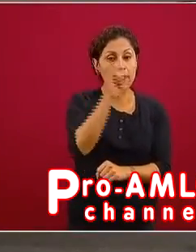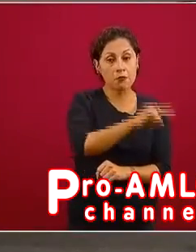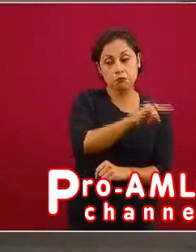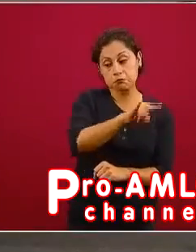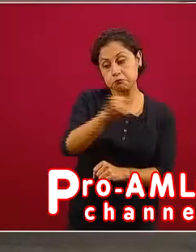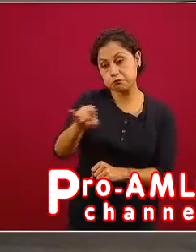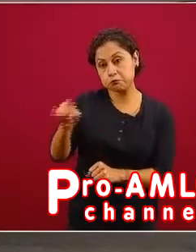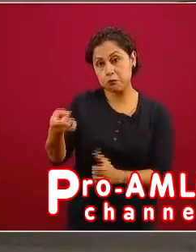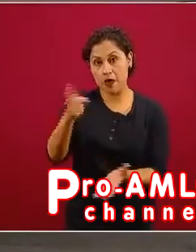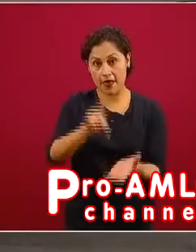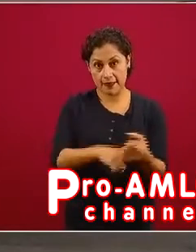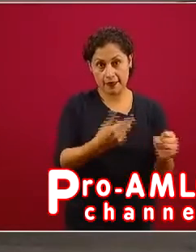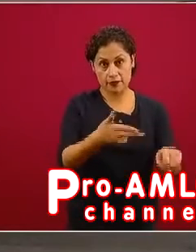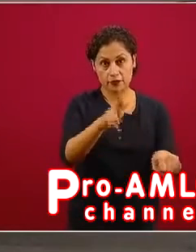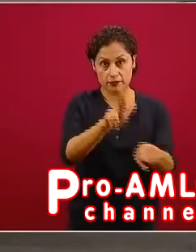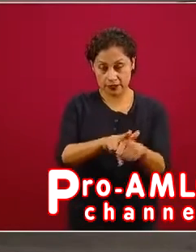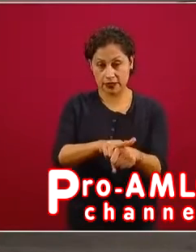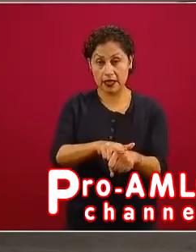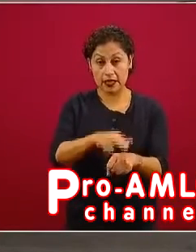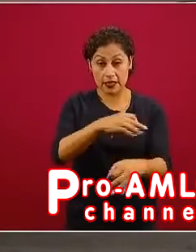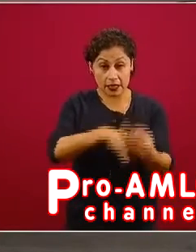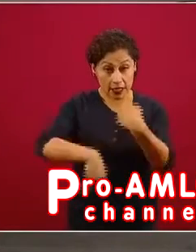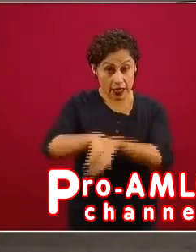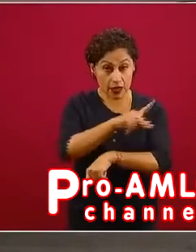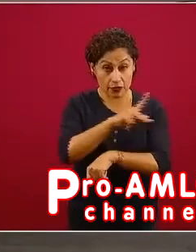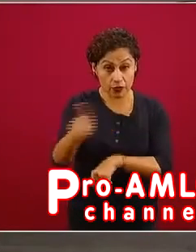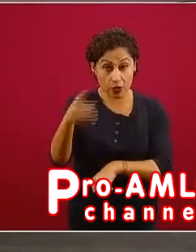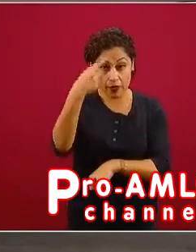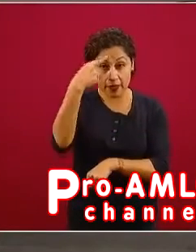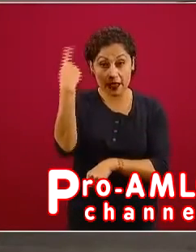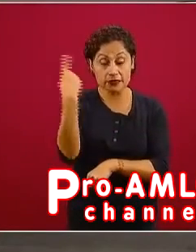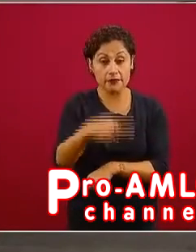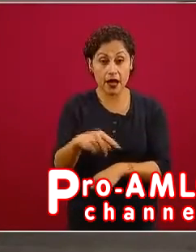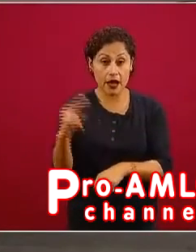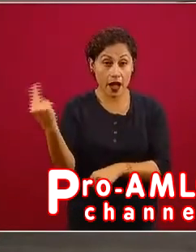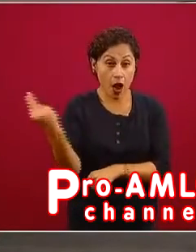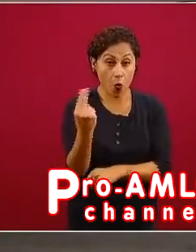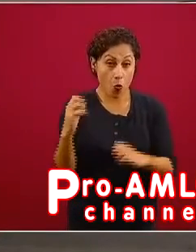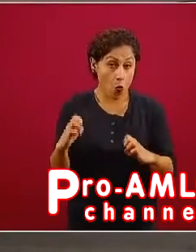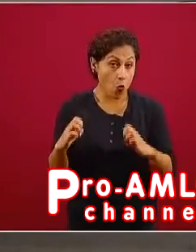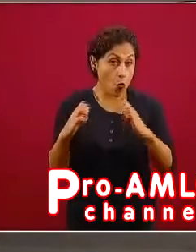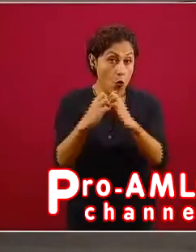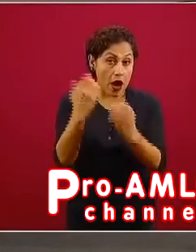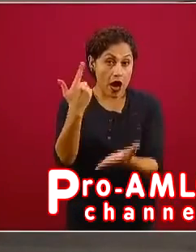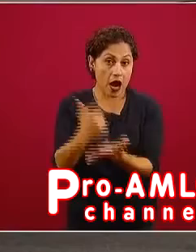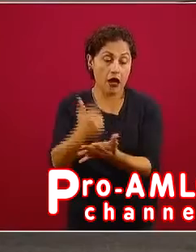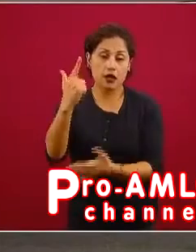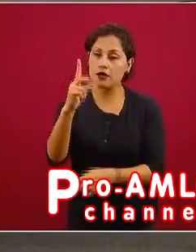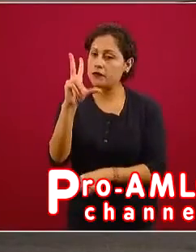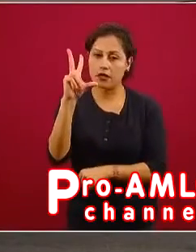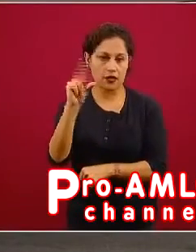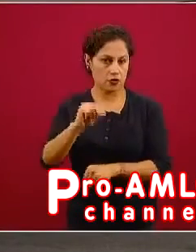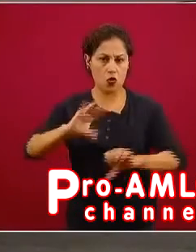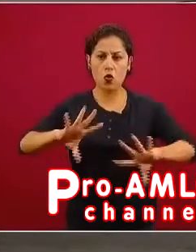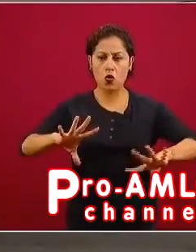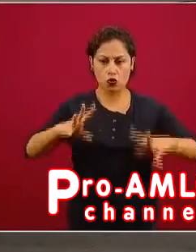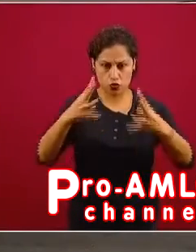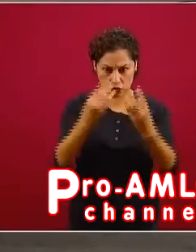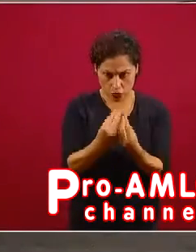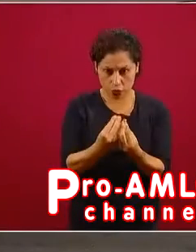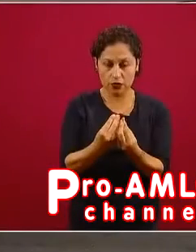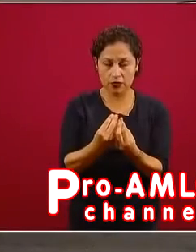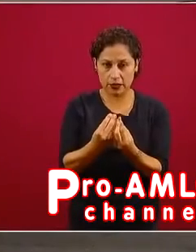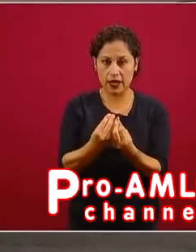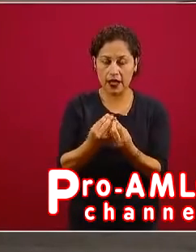disponibles. No todas son terapia intensiva. Ojo, aquí este es el total de camas en terapia intensiva, donde se